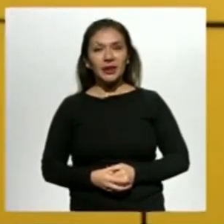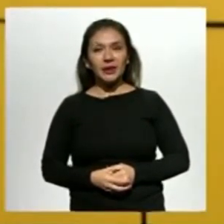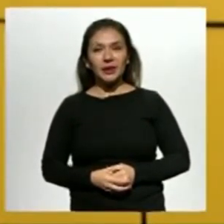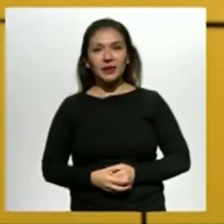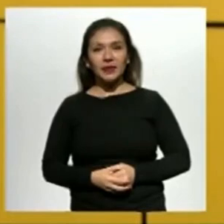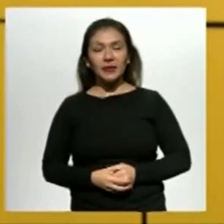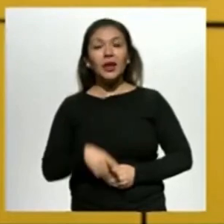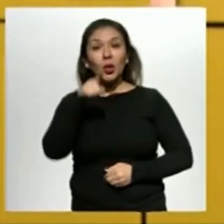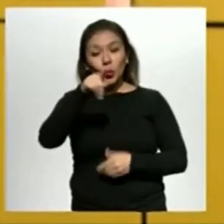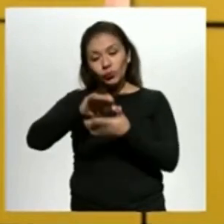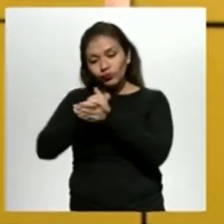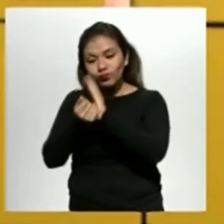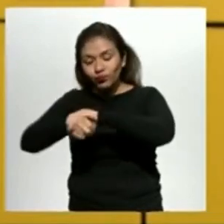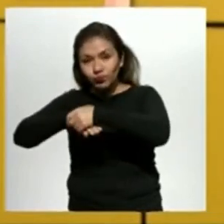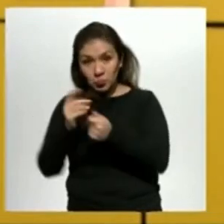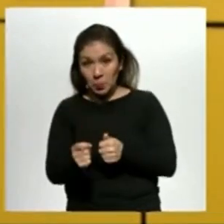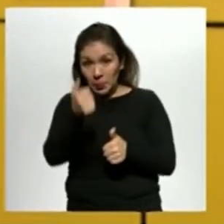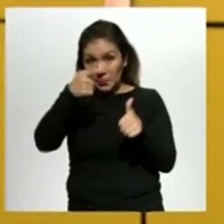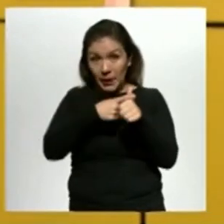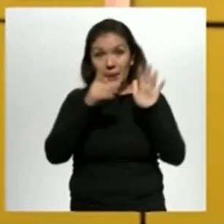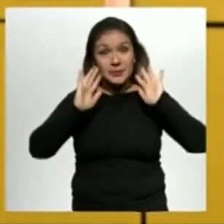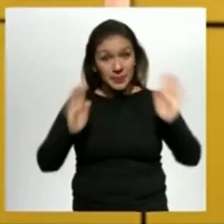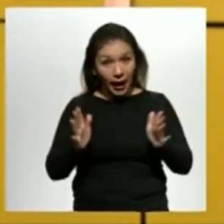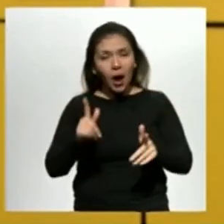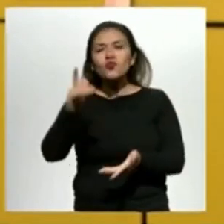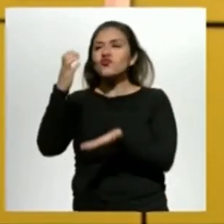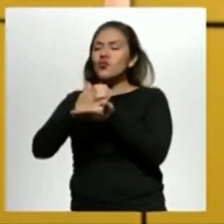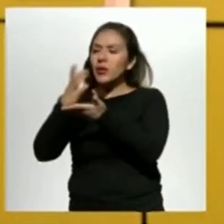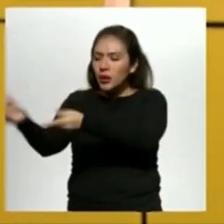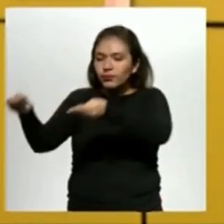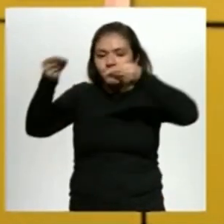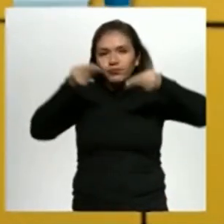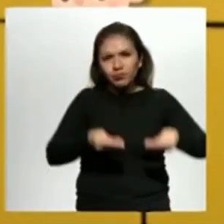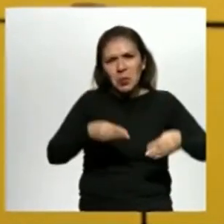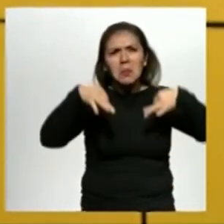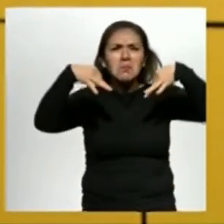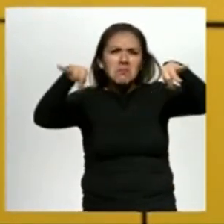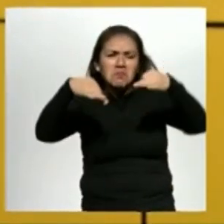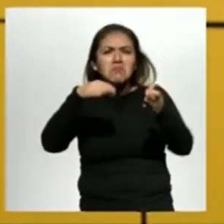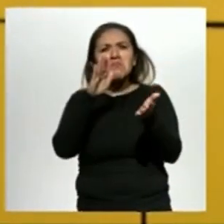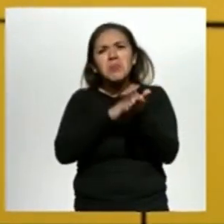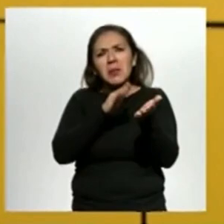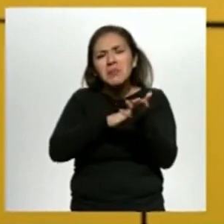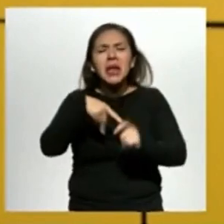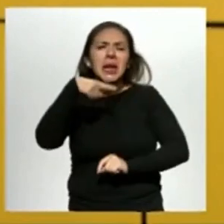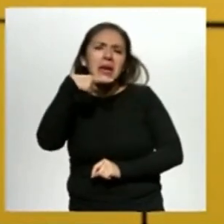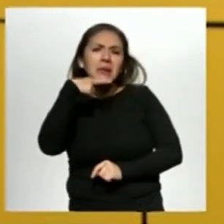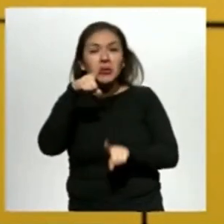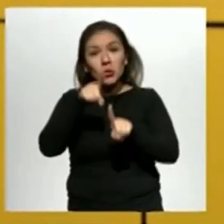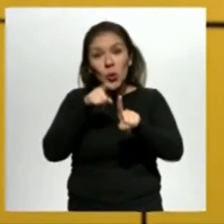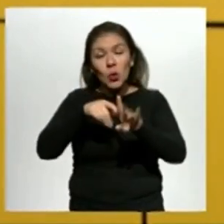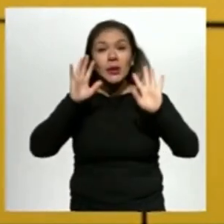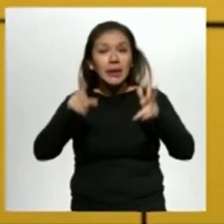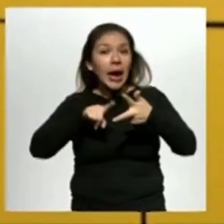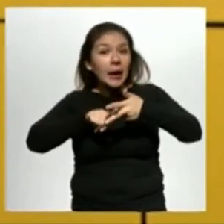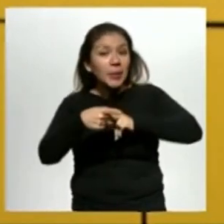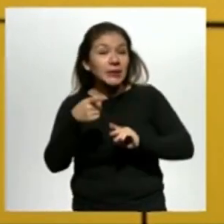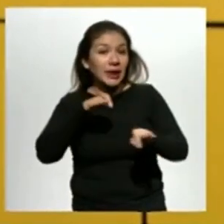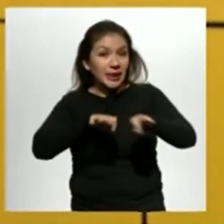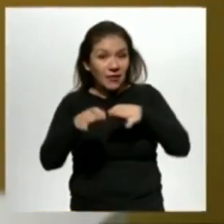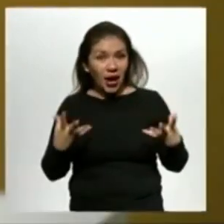Una vez que te hayas lavado muy bien tus manos, toma tu cuaderno, una hoja de papel, lápices y colores para comenzar a trabajar con